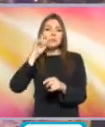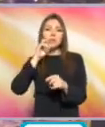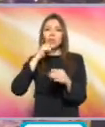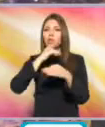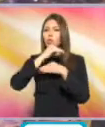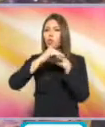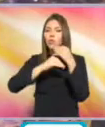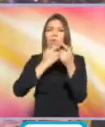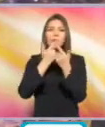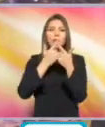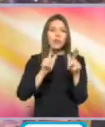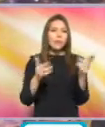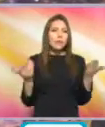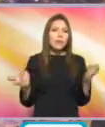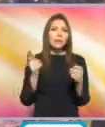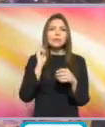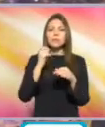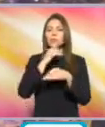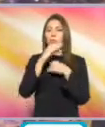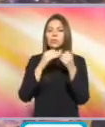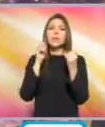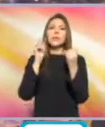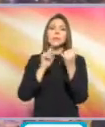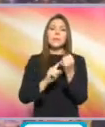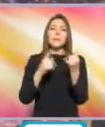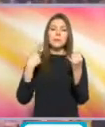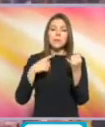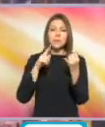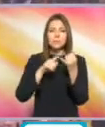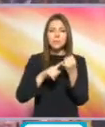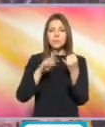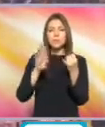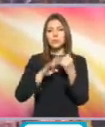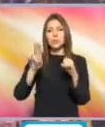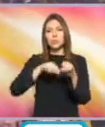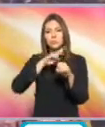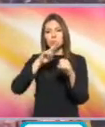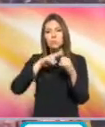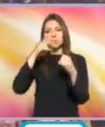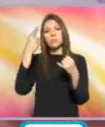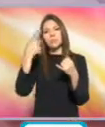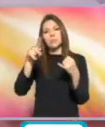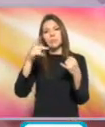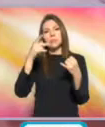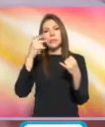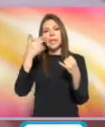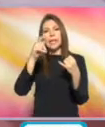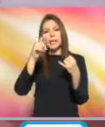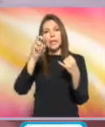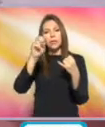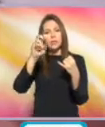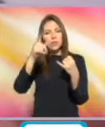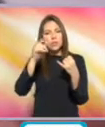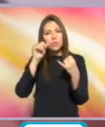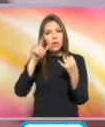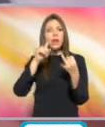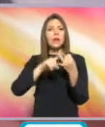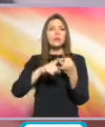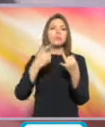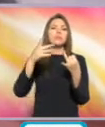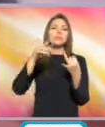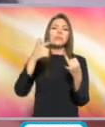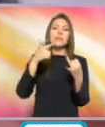todo. Y refiriéndose a todo, hablamos de personas heterosexuales, homosexuales,